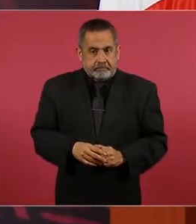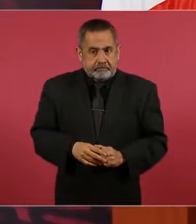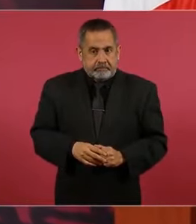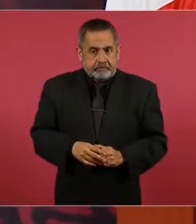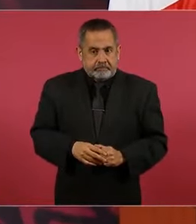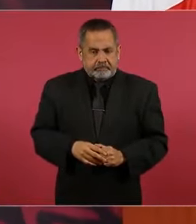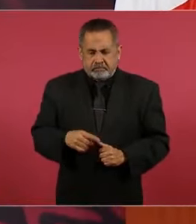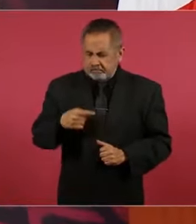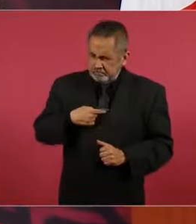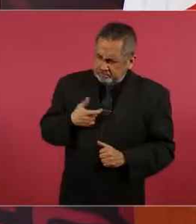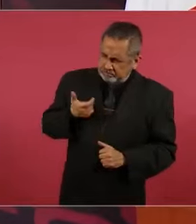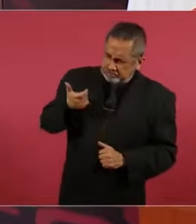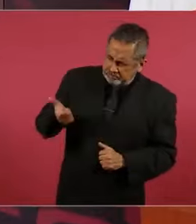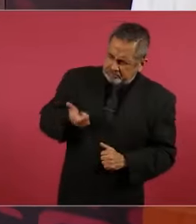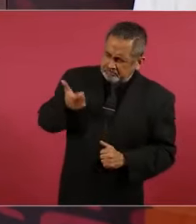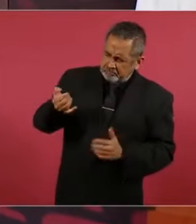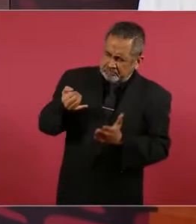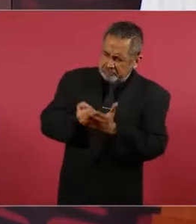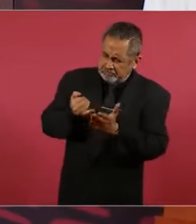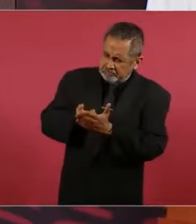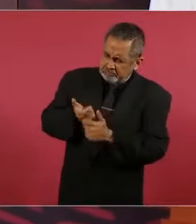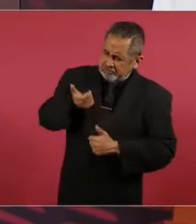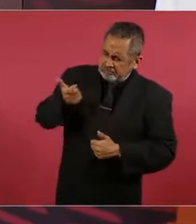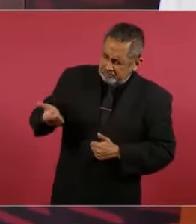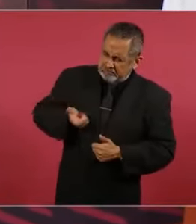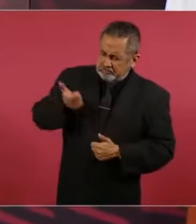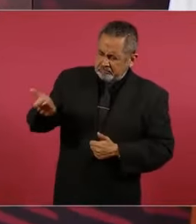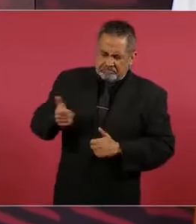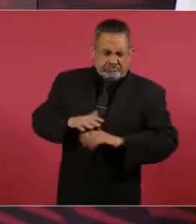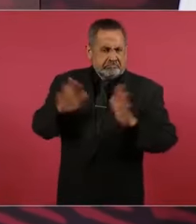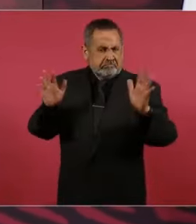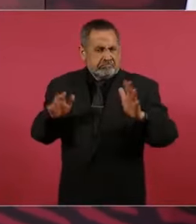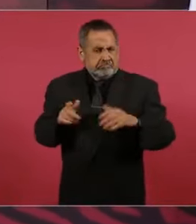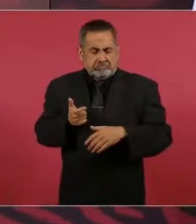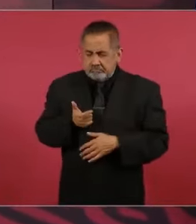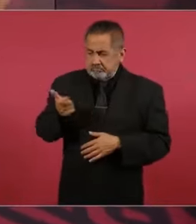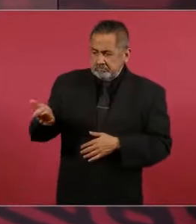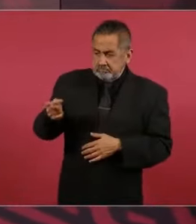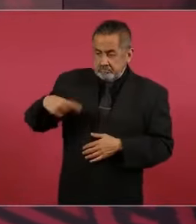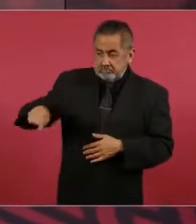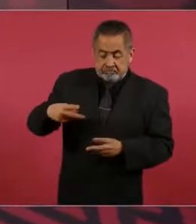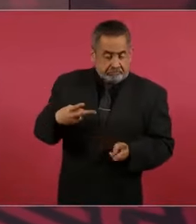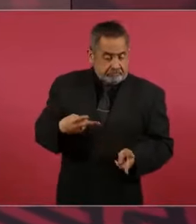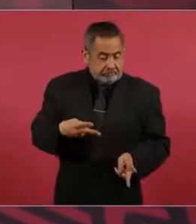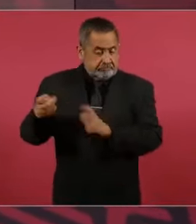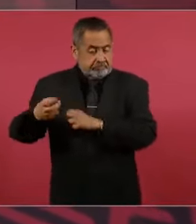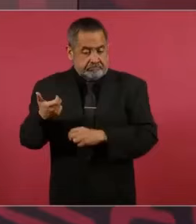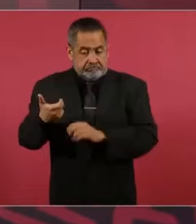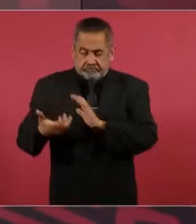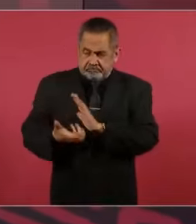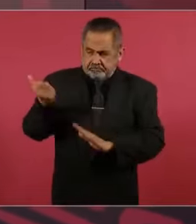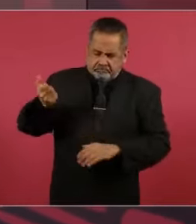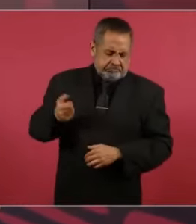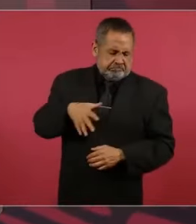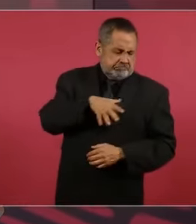¿cómo voy a pagar impuestos o cómo quieren que yo les pague impuestos para que se roben el dinero?